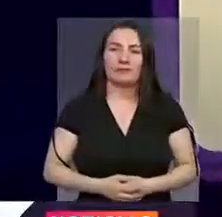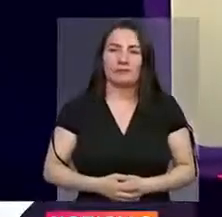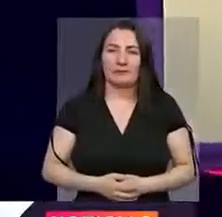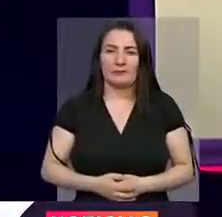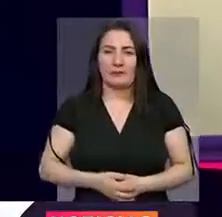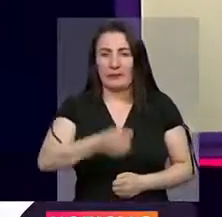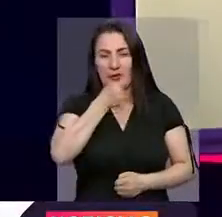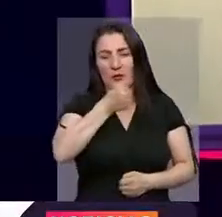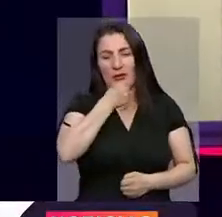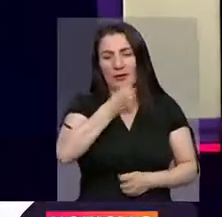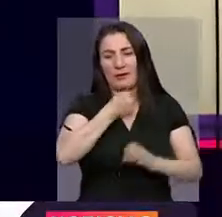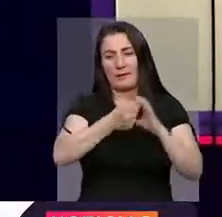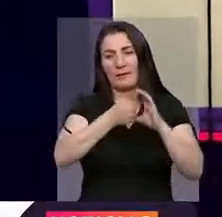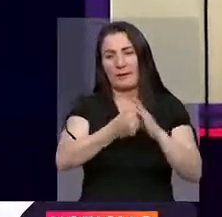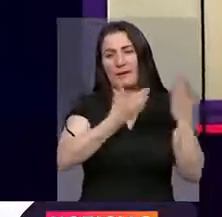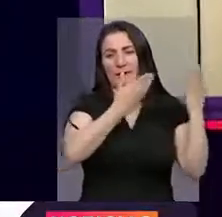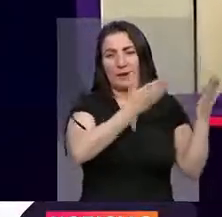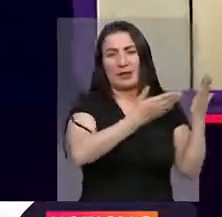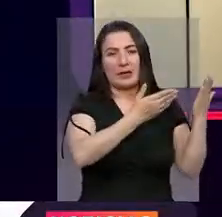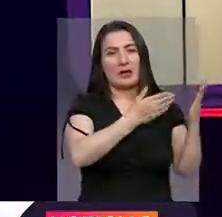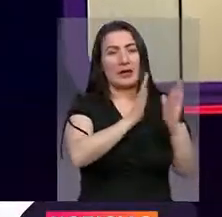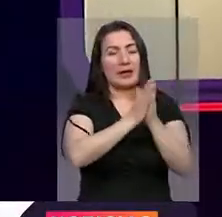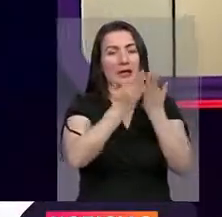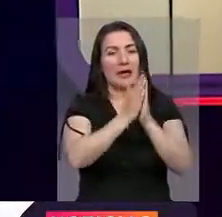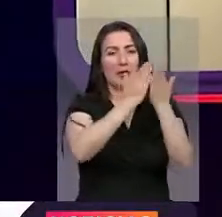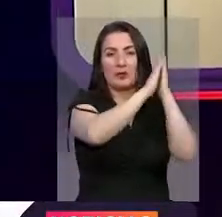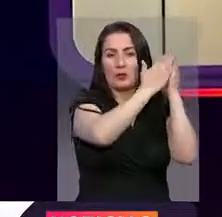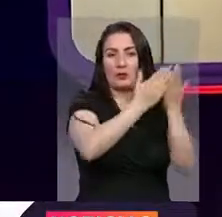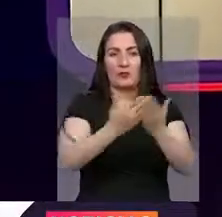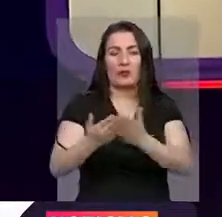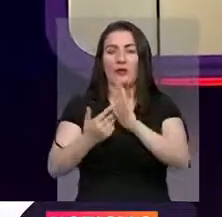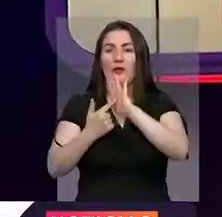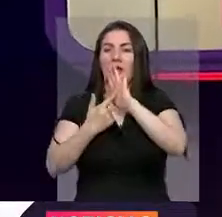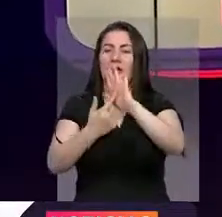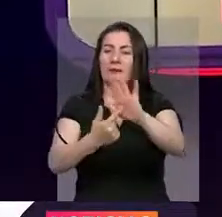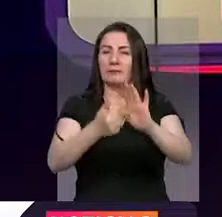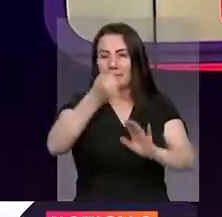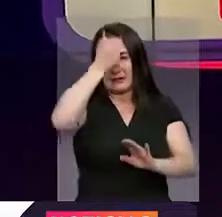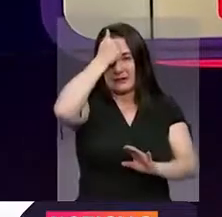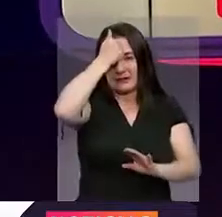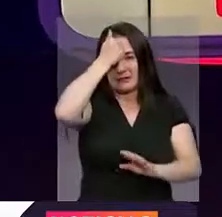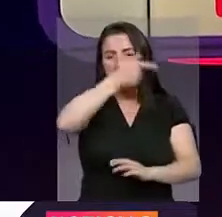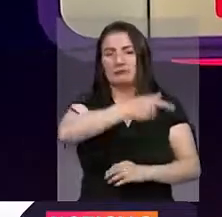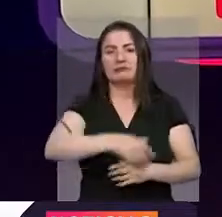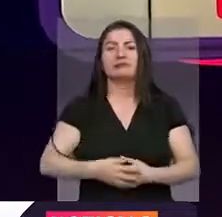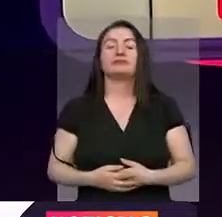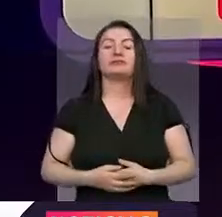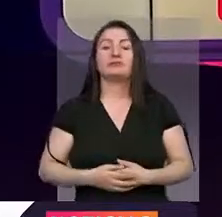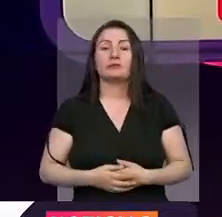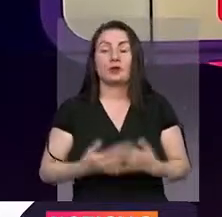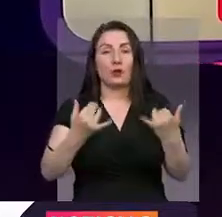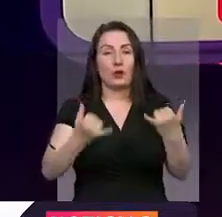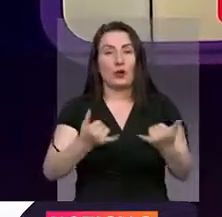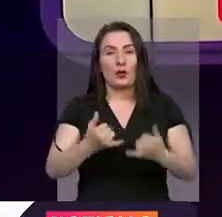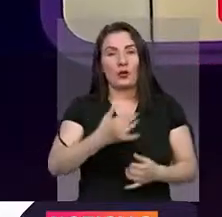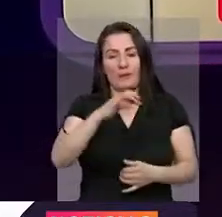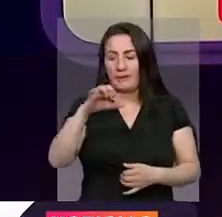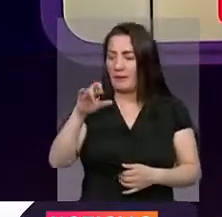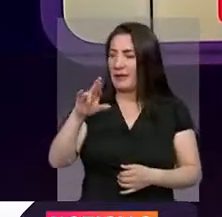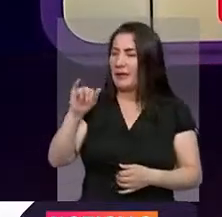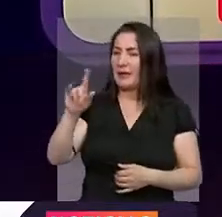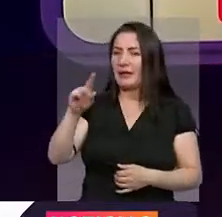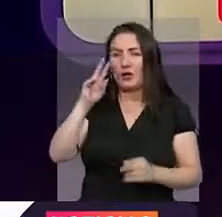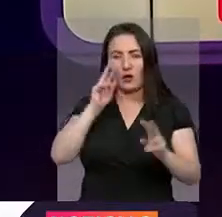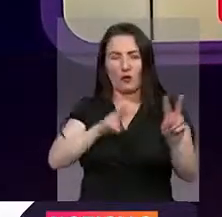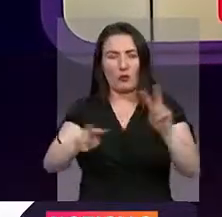Y en Noticias Capital les presentamos los lanzamientos literarios que por estos días se toman las principales librerías de la ciudad. Hoy Pirri nos comparte su visión